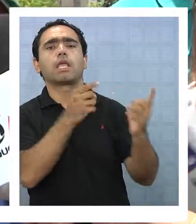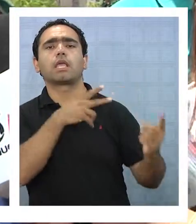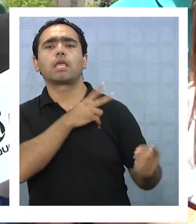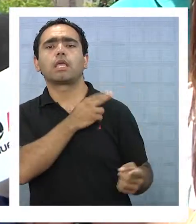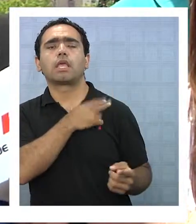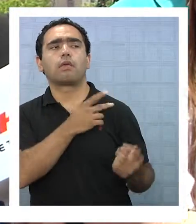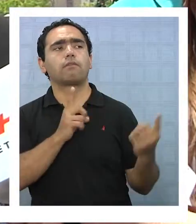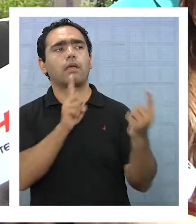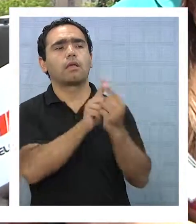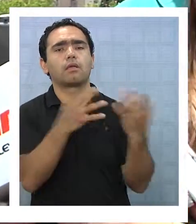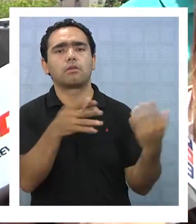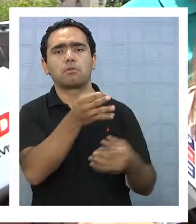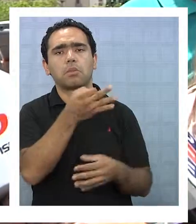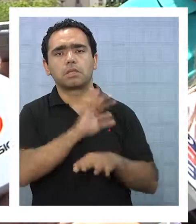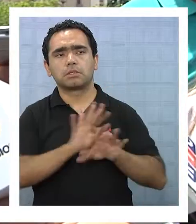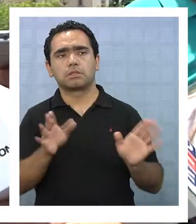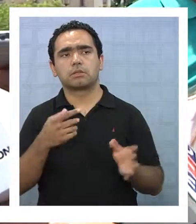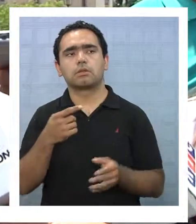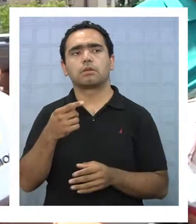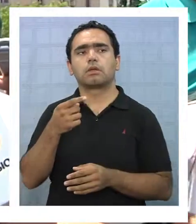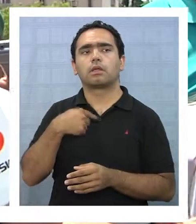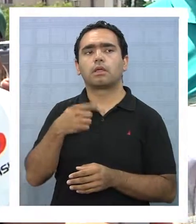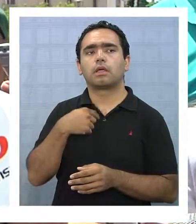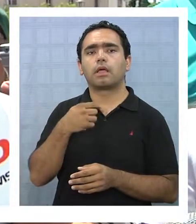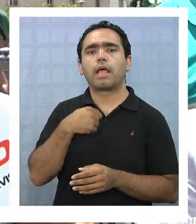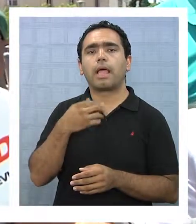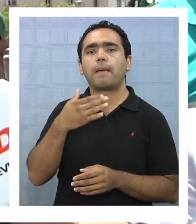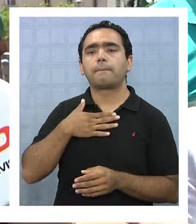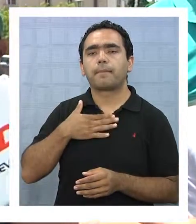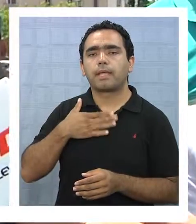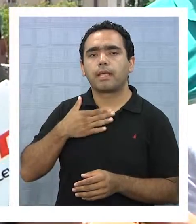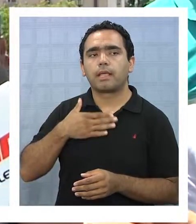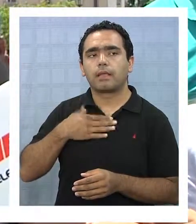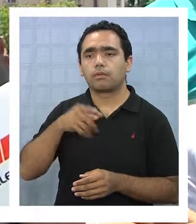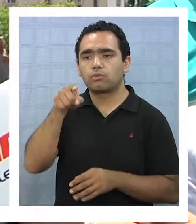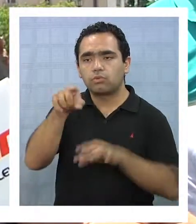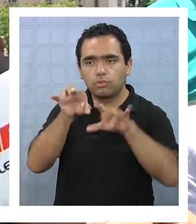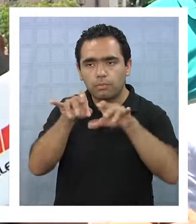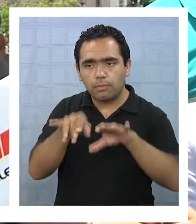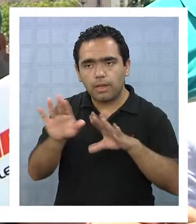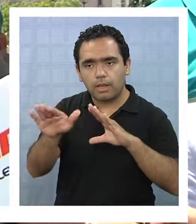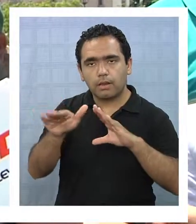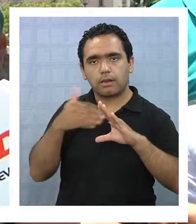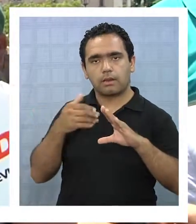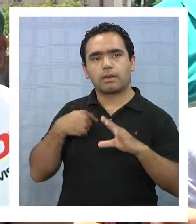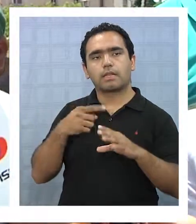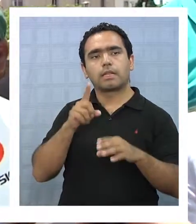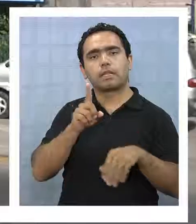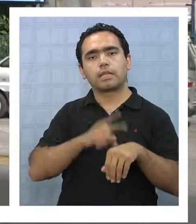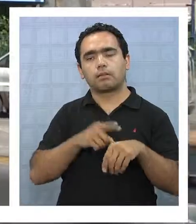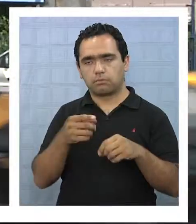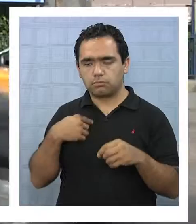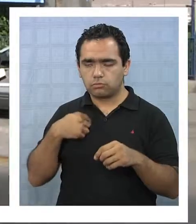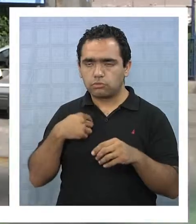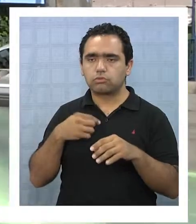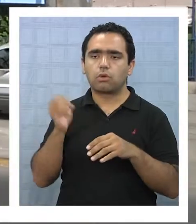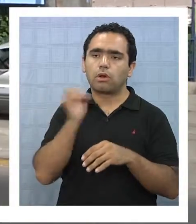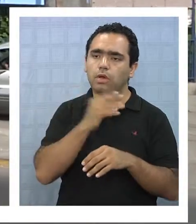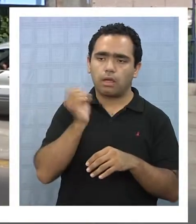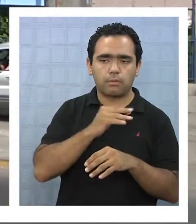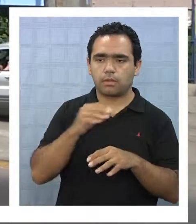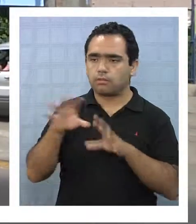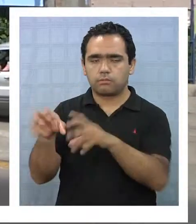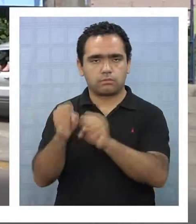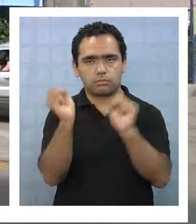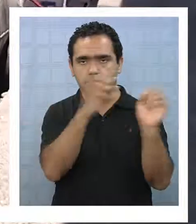diría que a mí me mandas un... A mí, un MEI, como le llaman los tiempos modernos, yo te lo voy a actuar